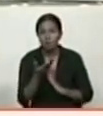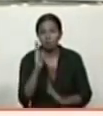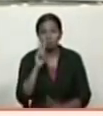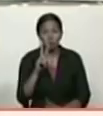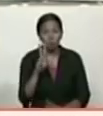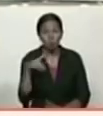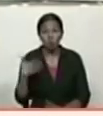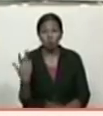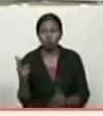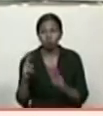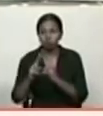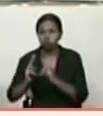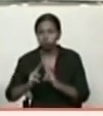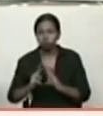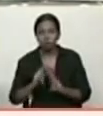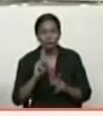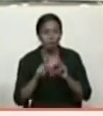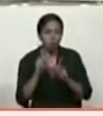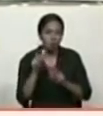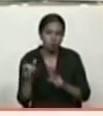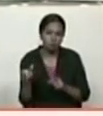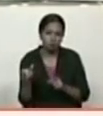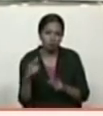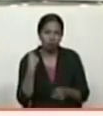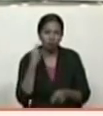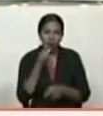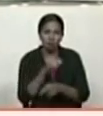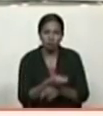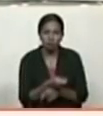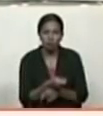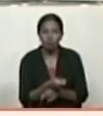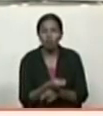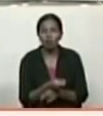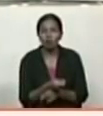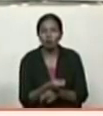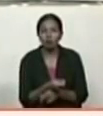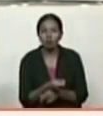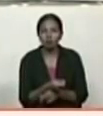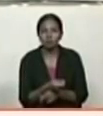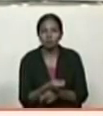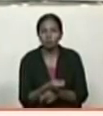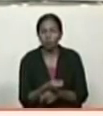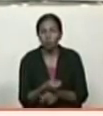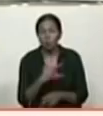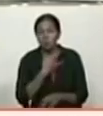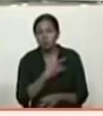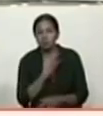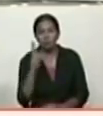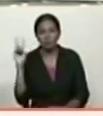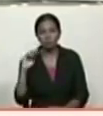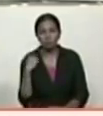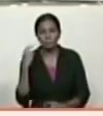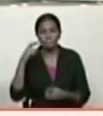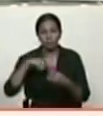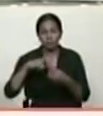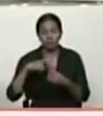conocer a algunos compañeros graduados en universidades venezolanas que estaban presentes